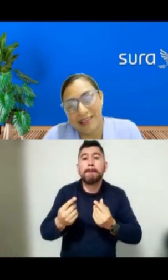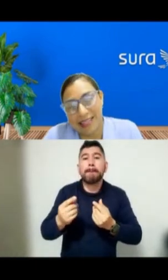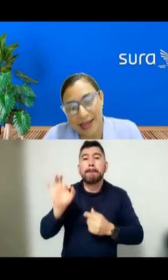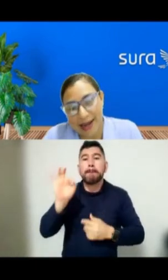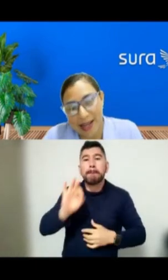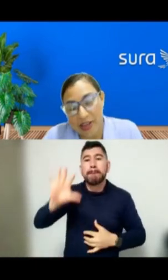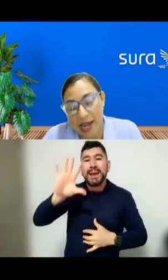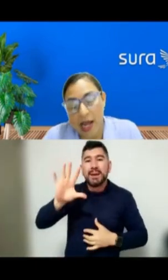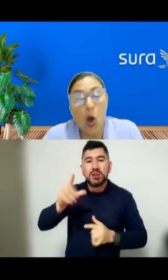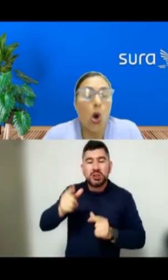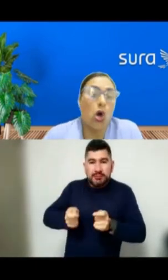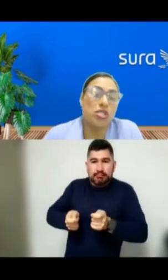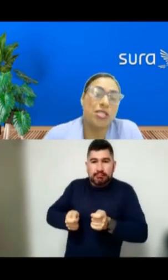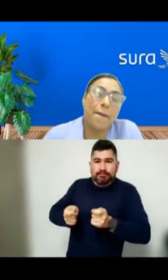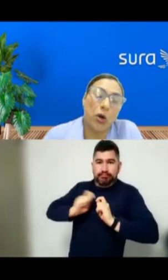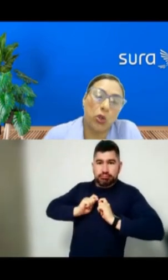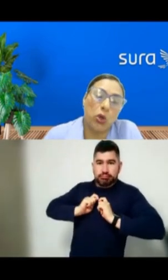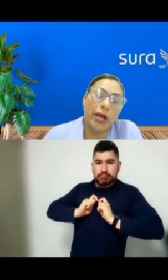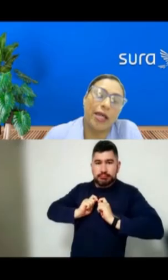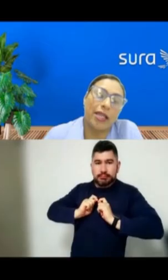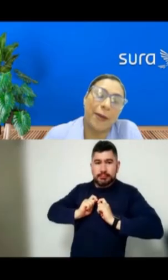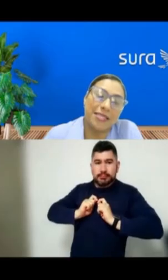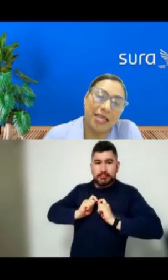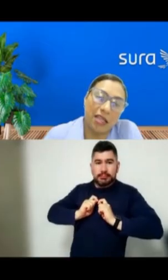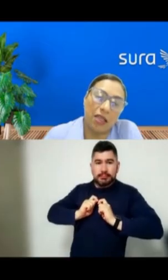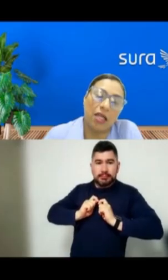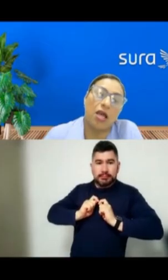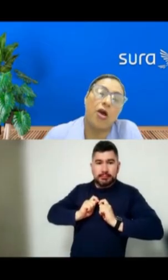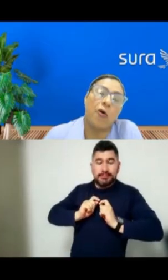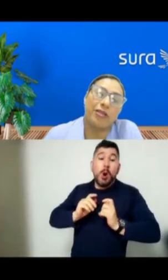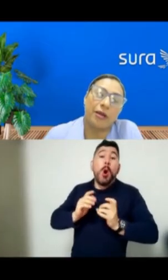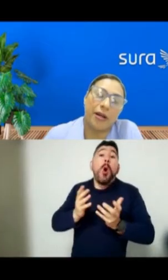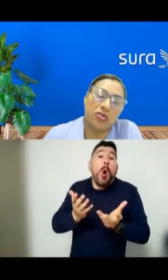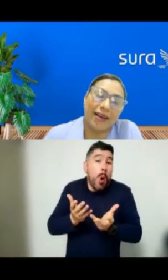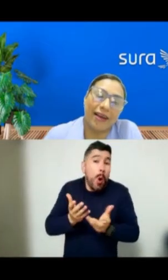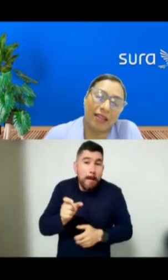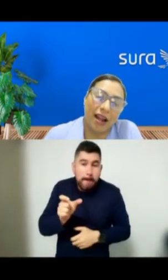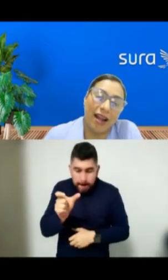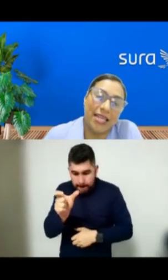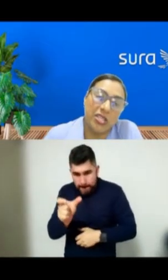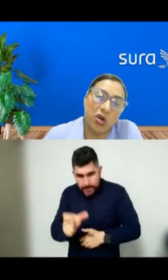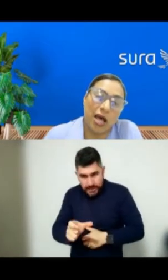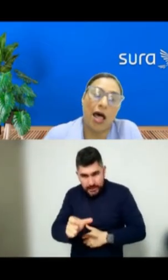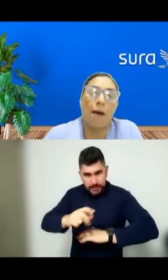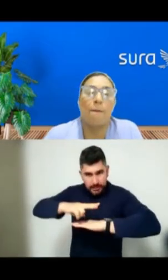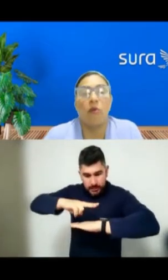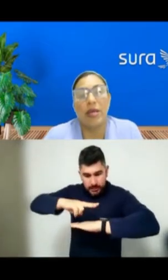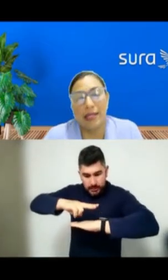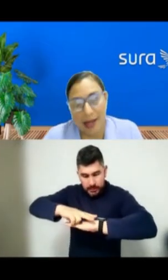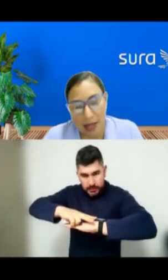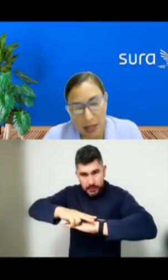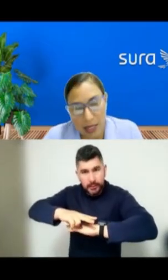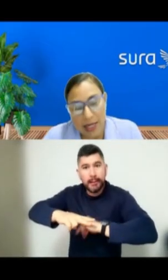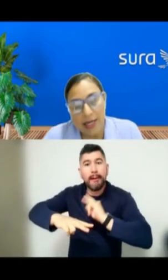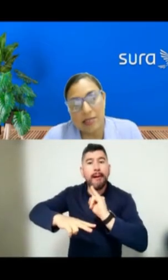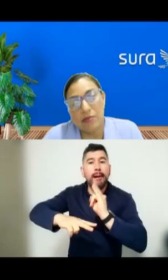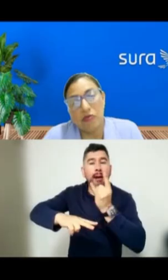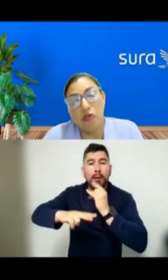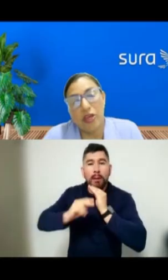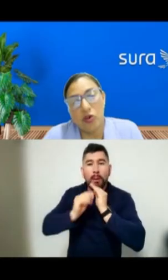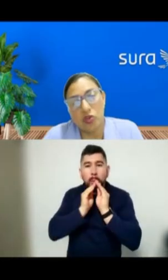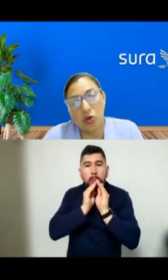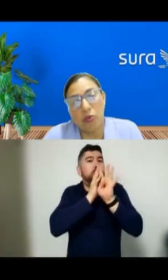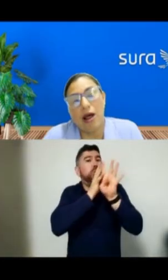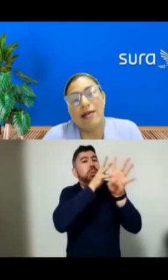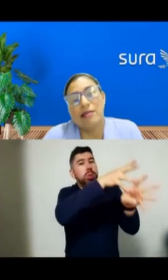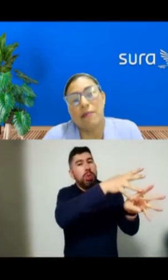podemos contagiar de esa carga viral. O si de pronto este paciente o esta persona que está lesionada vomita,